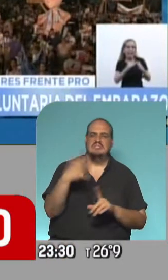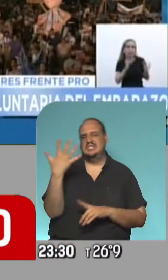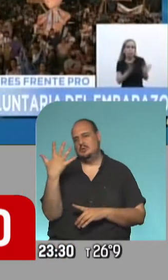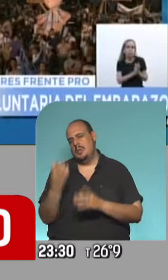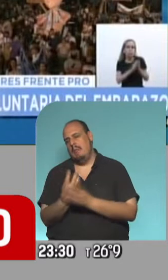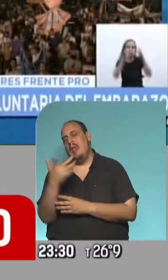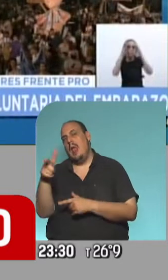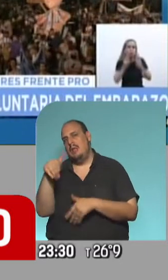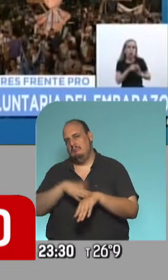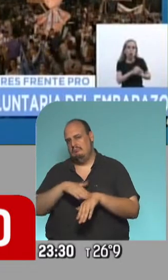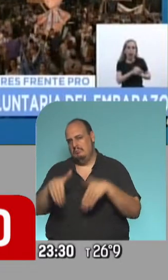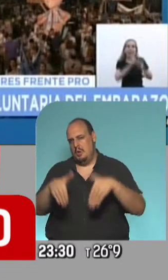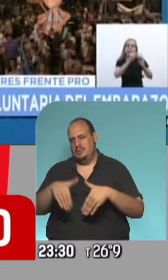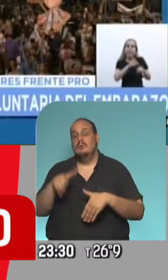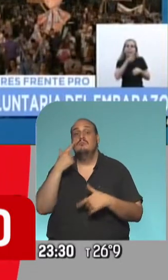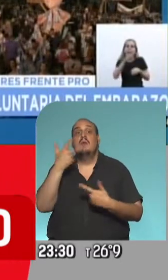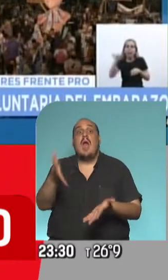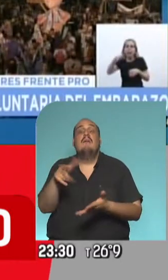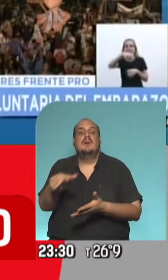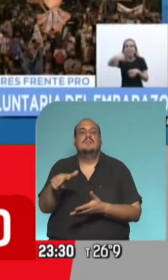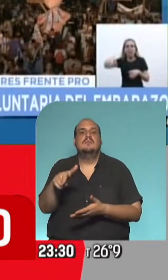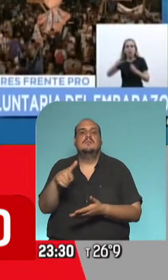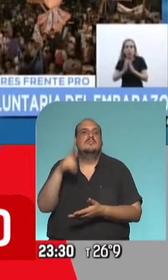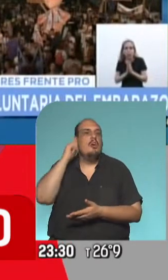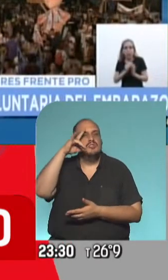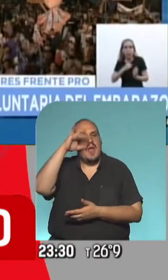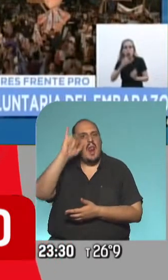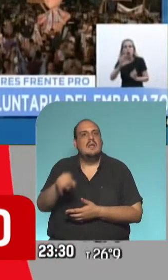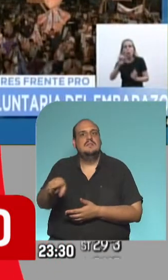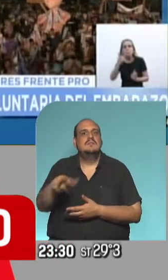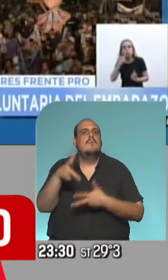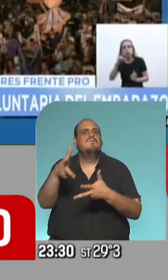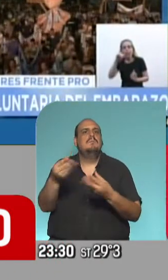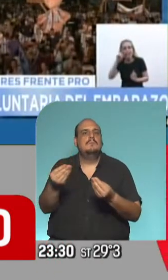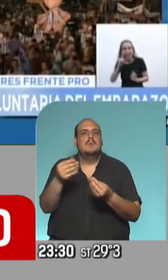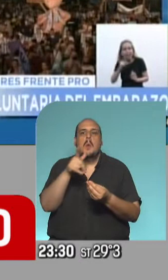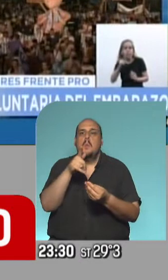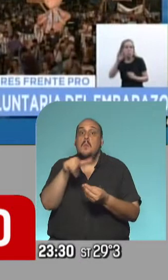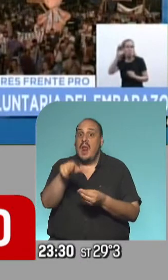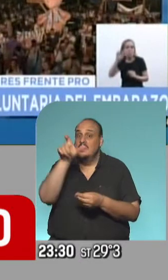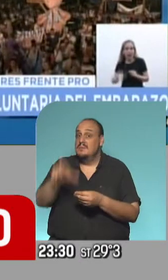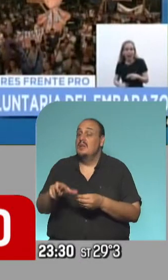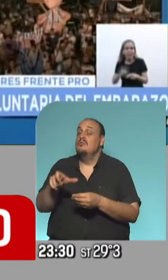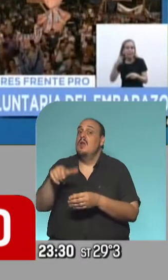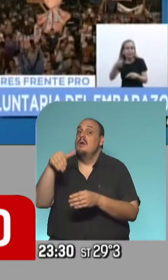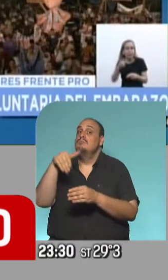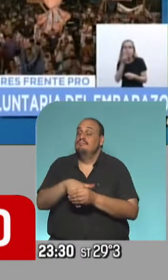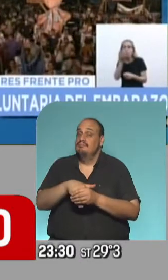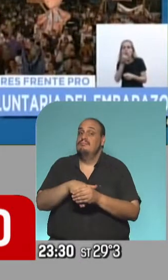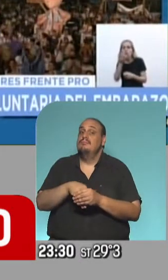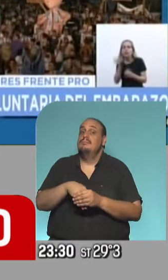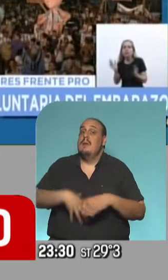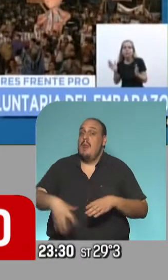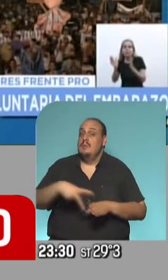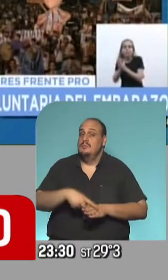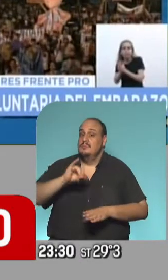llegue a la votación. Vamos a escuchar lo que dice en este momento Gladys González, que se cree que podría llegar a ser una de las que voté a favor de la interrupción voluntaria